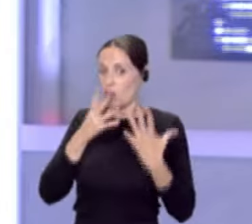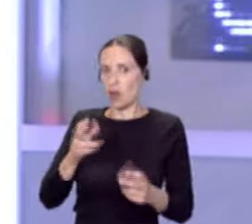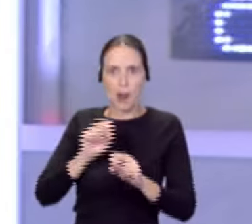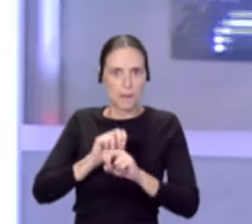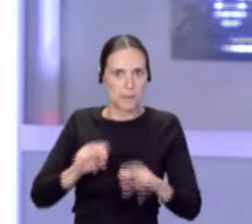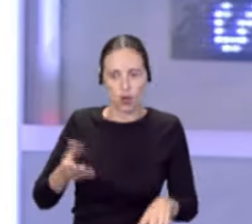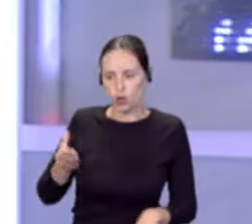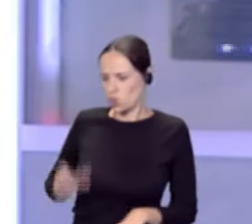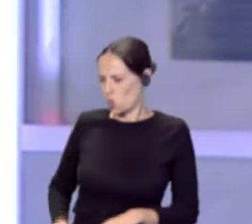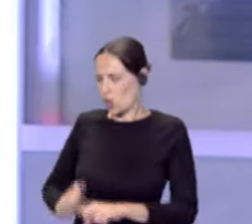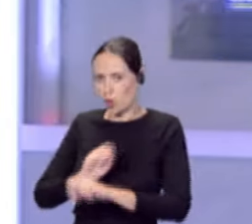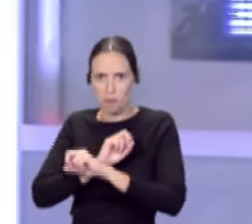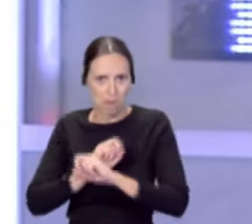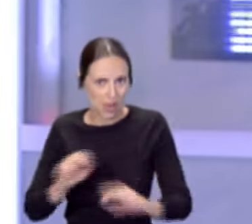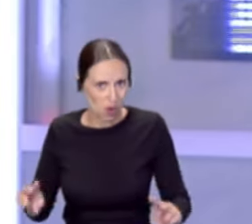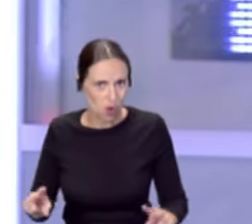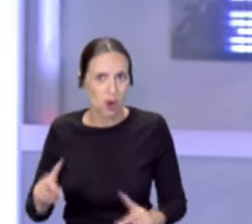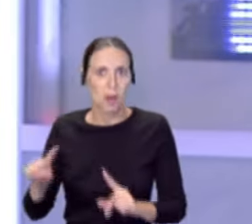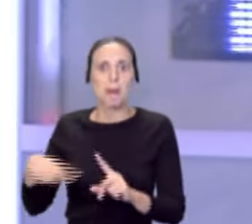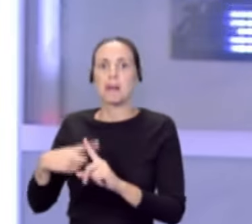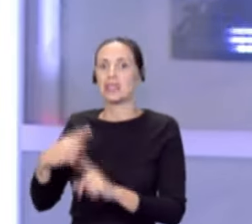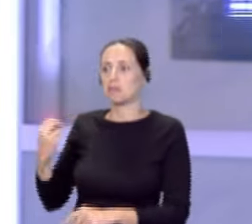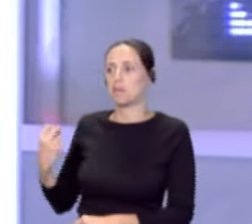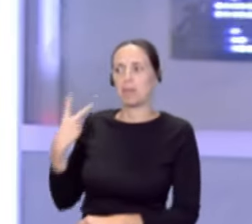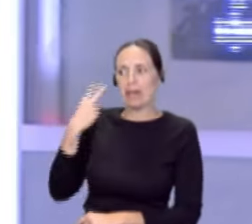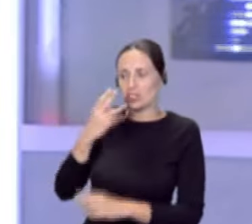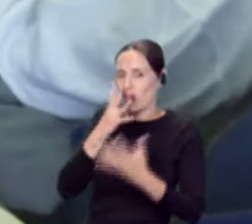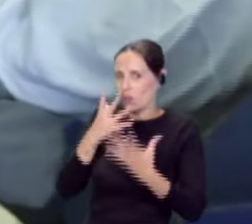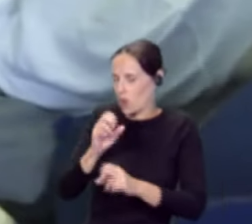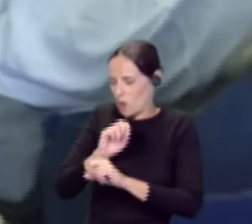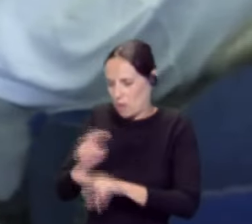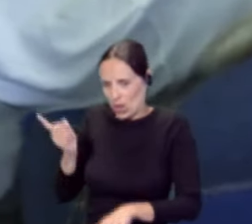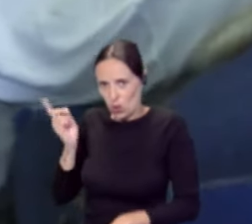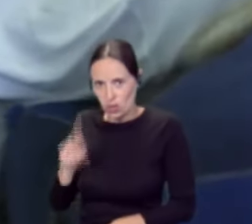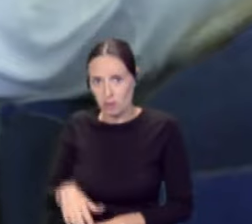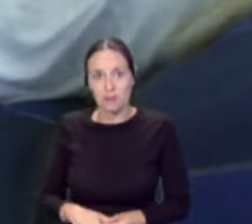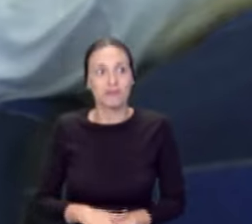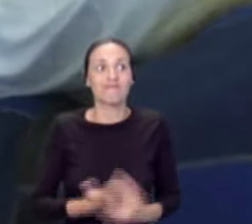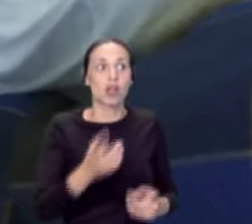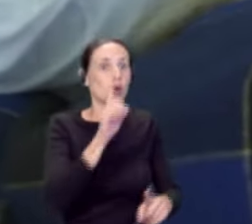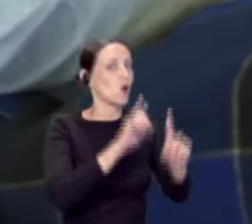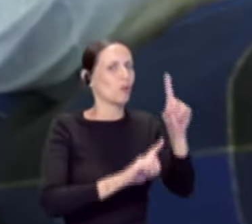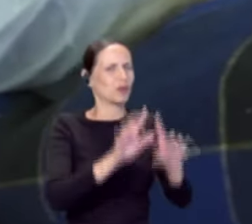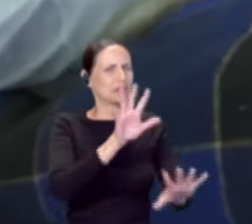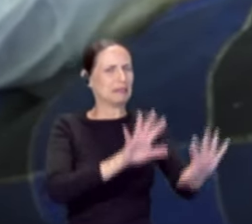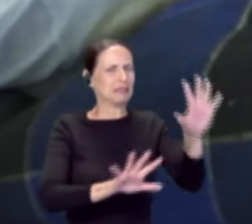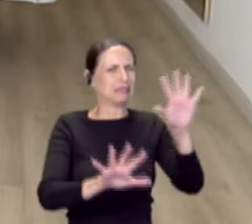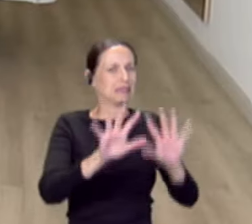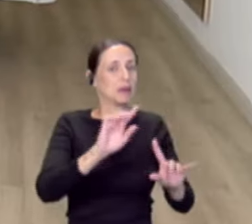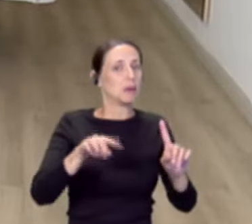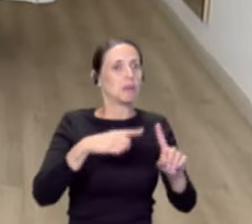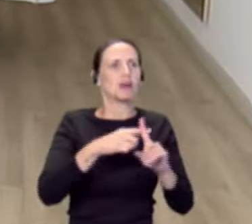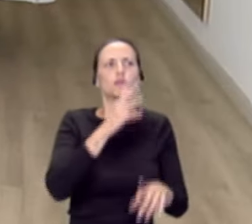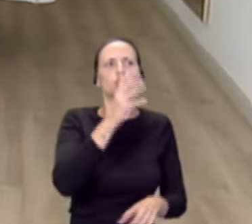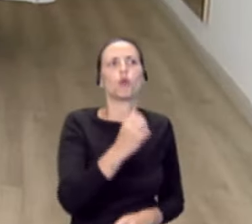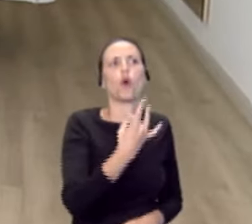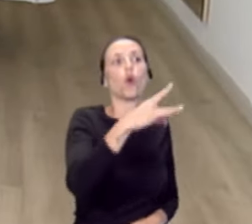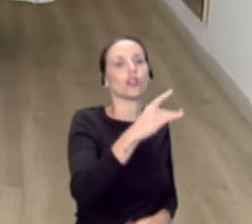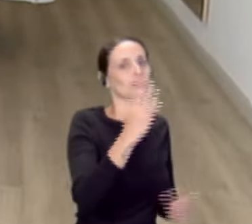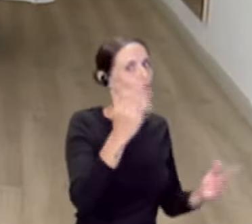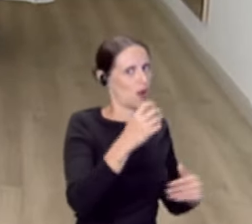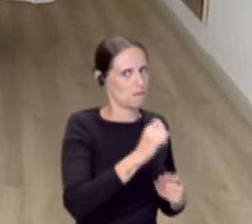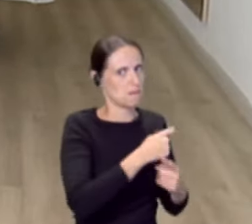tiene actualmente, que peores pensiones tiene también. Y lo cierto es que el problema es complejo y no tiene un único causante. No solamente